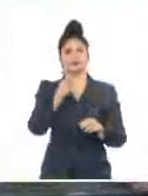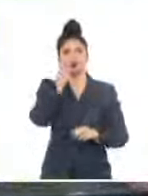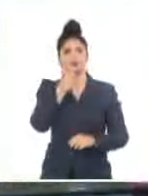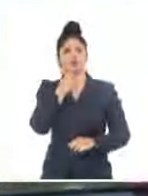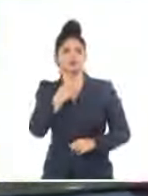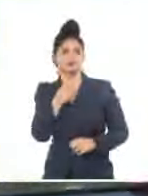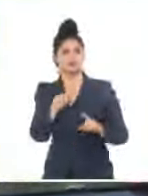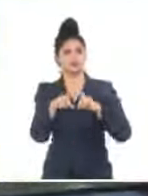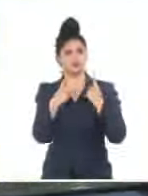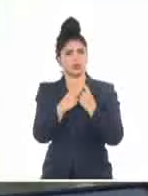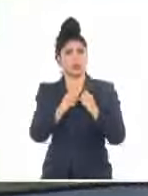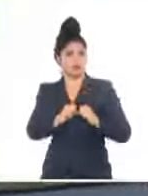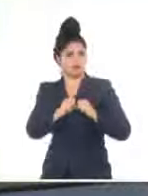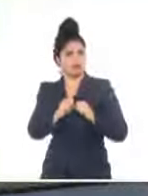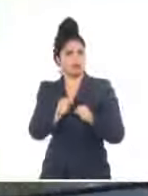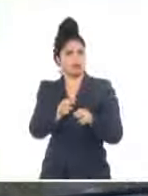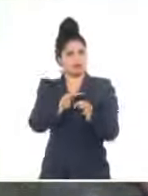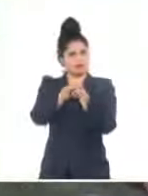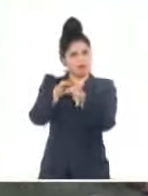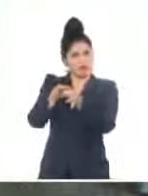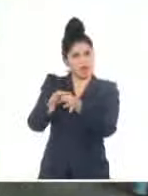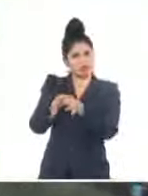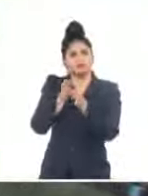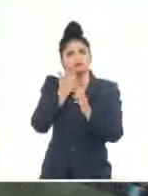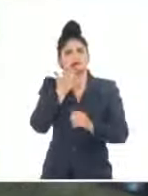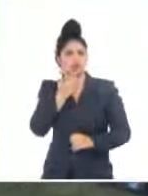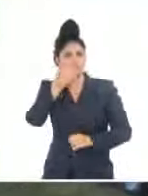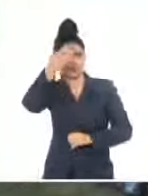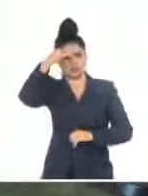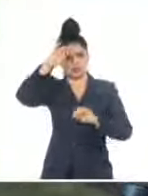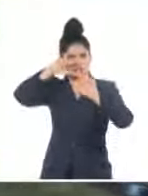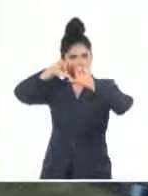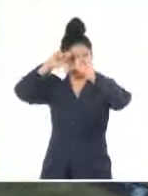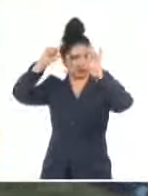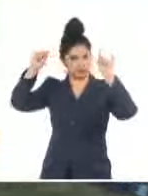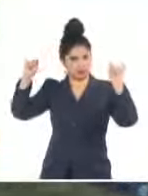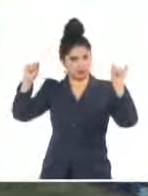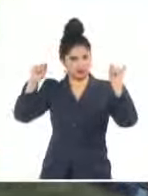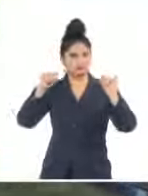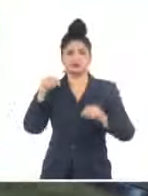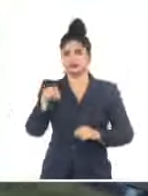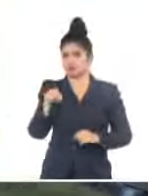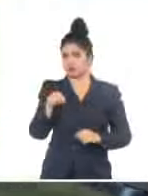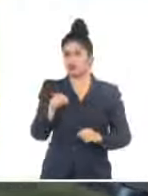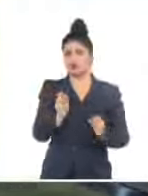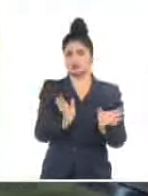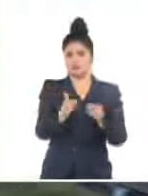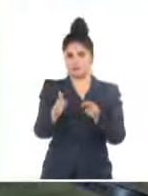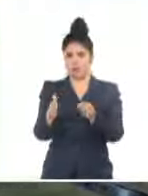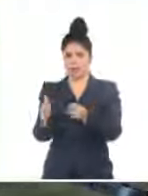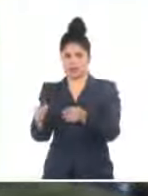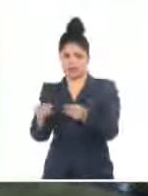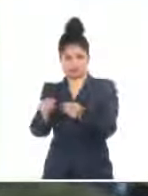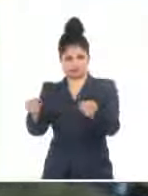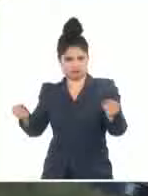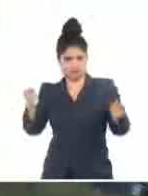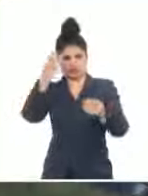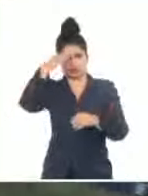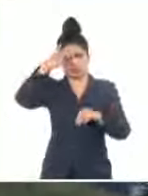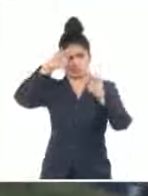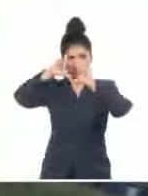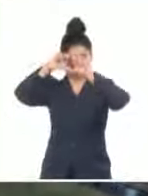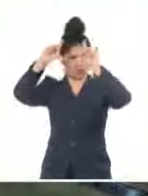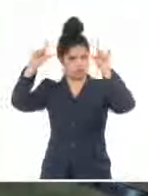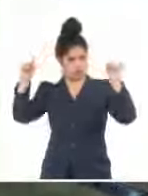resistentes y son validadas en todo el país. Hoy salen variedades con su paquete tecnológico completo y se pueden sembrar en diferentes regiones del